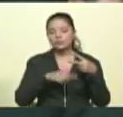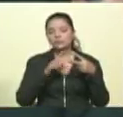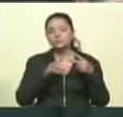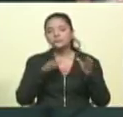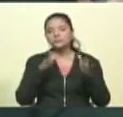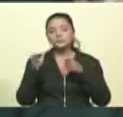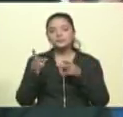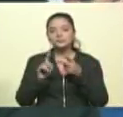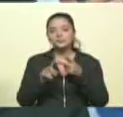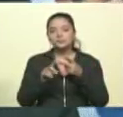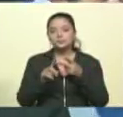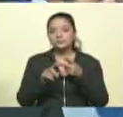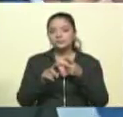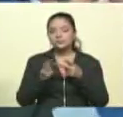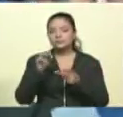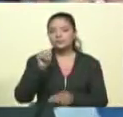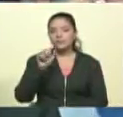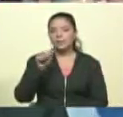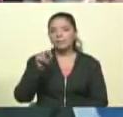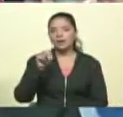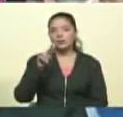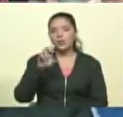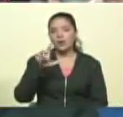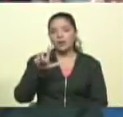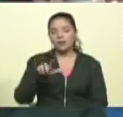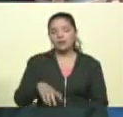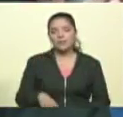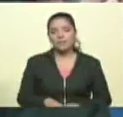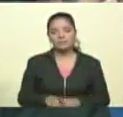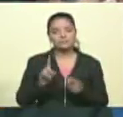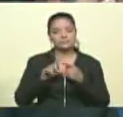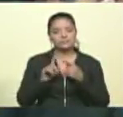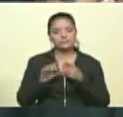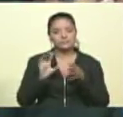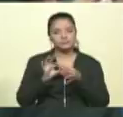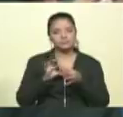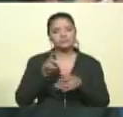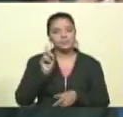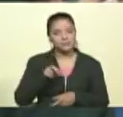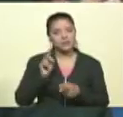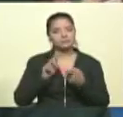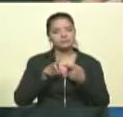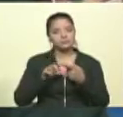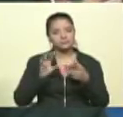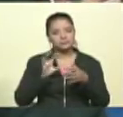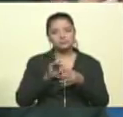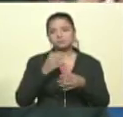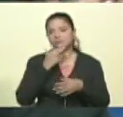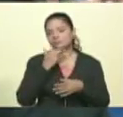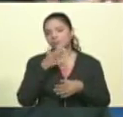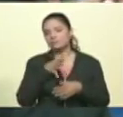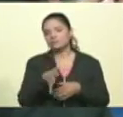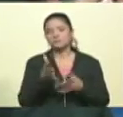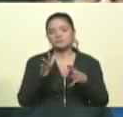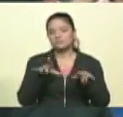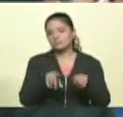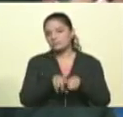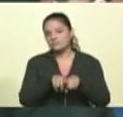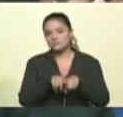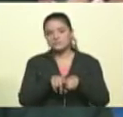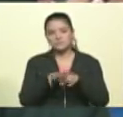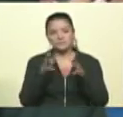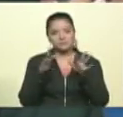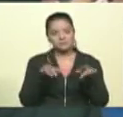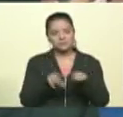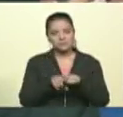y Manuel Sosa, vinculados también pues a eventos similares,